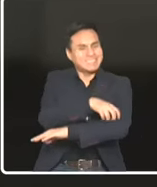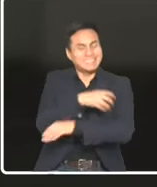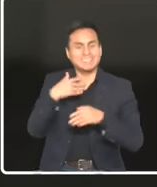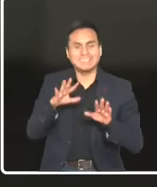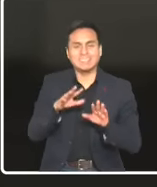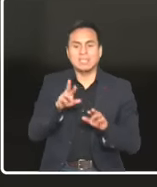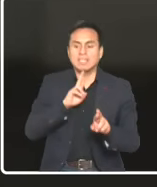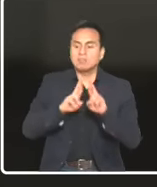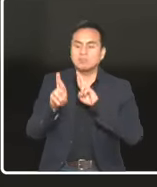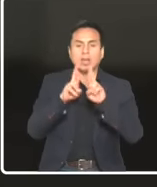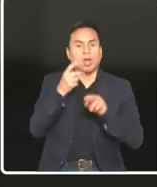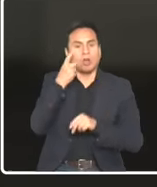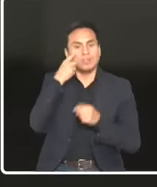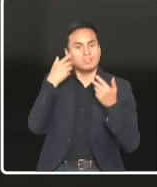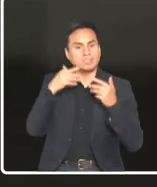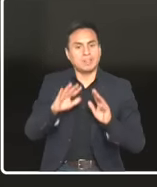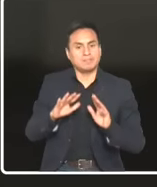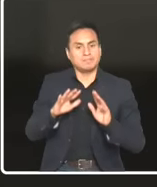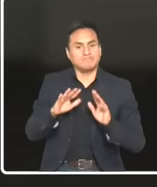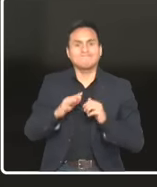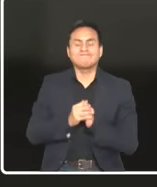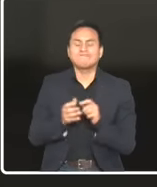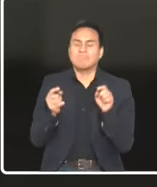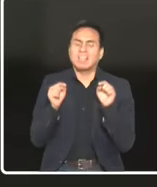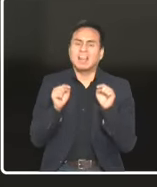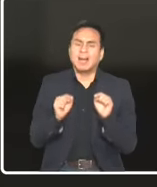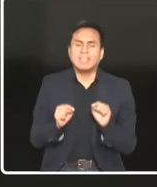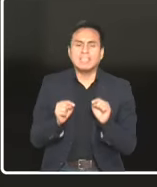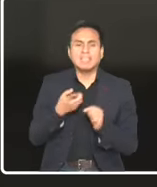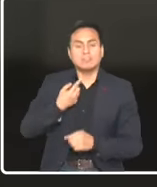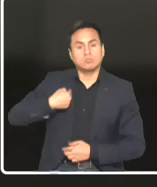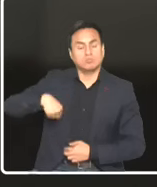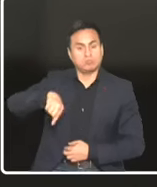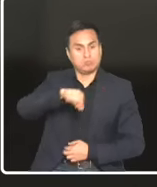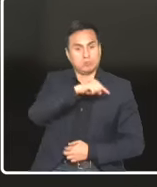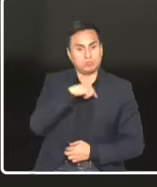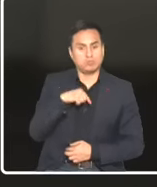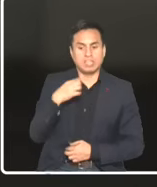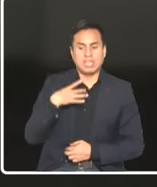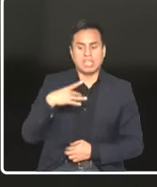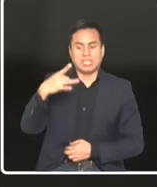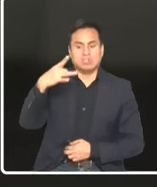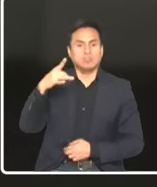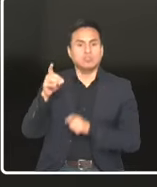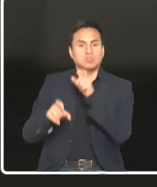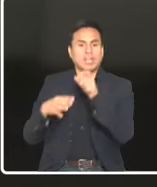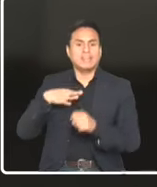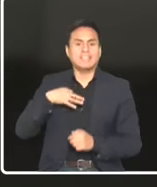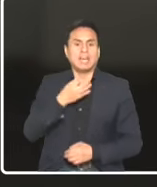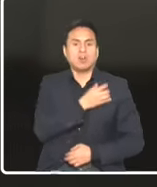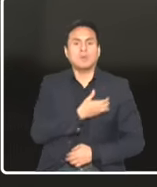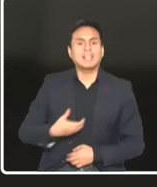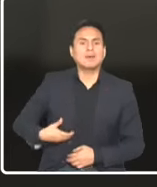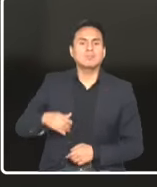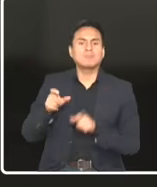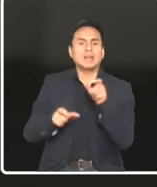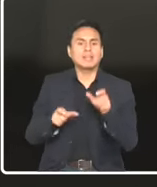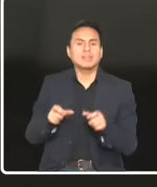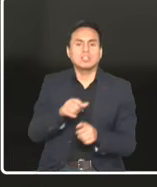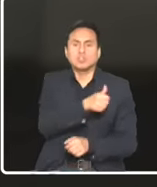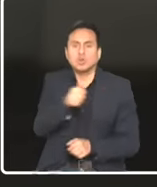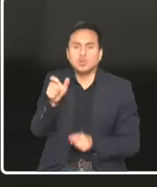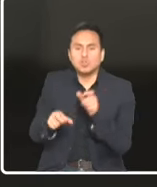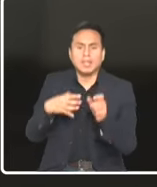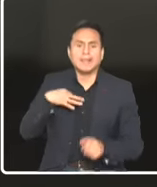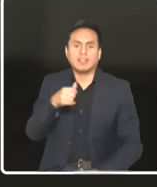conocido los resultados aquí quienes somos elegidos por la ciudadanía gobernamos para todos los ciudadanos